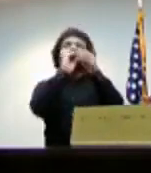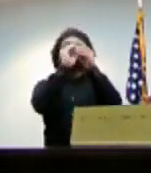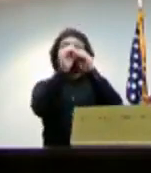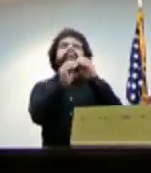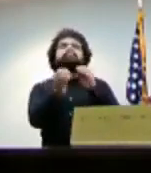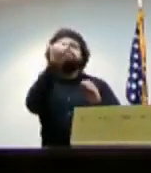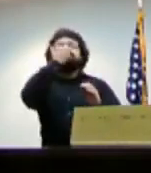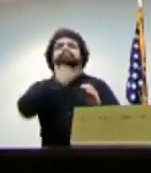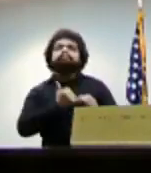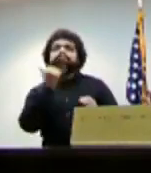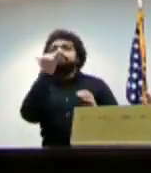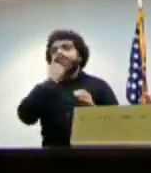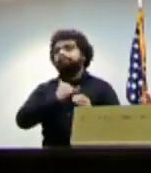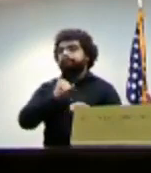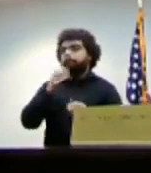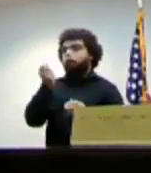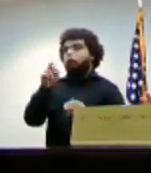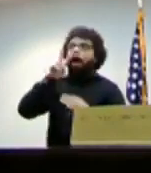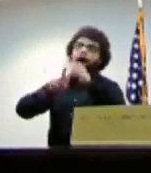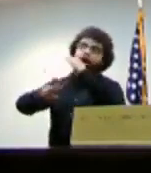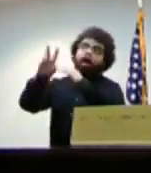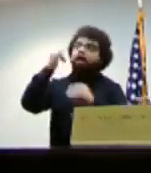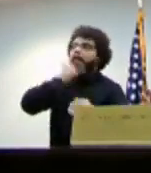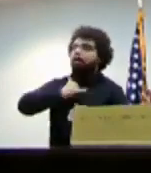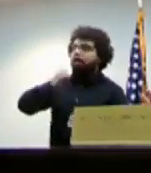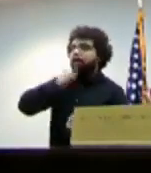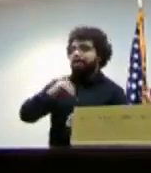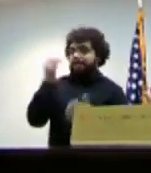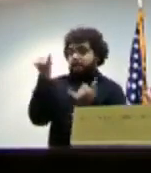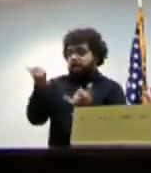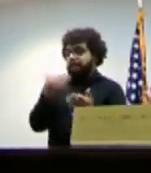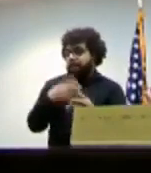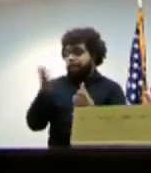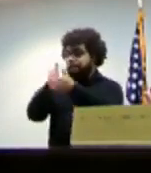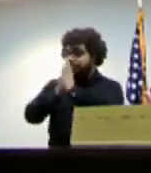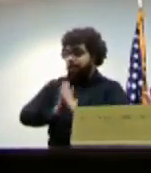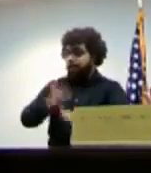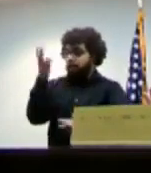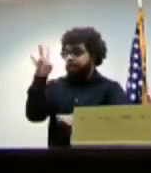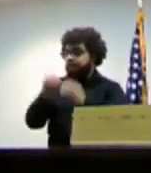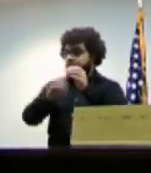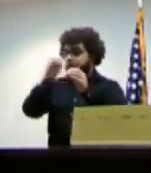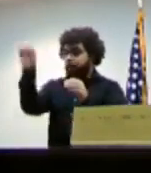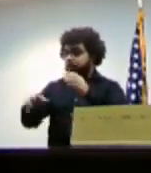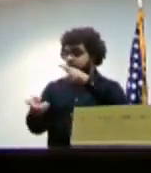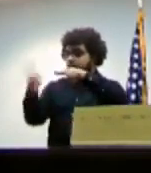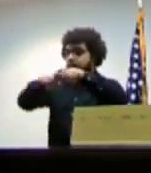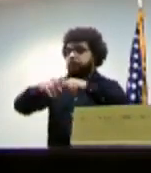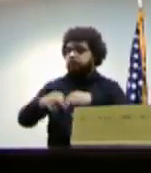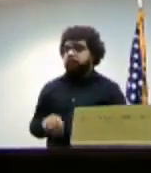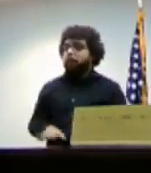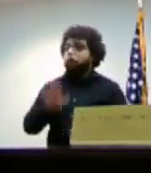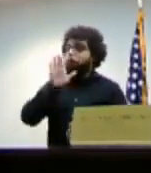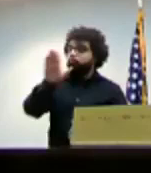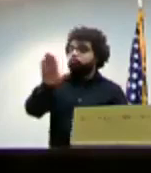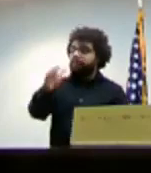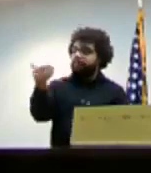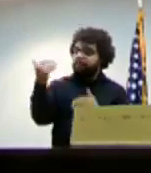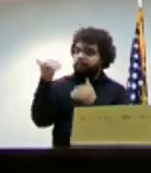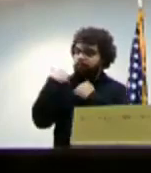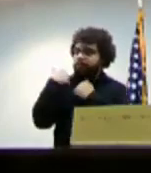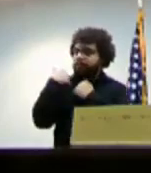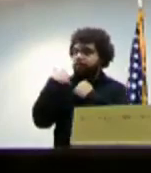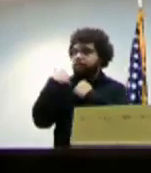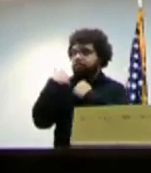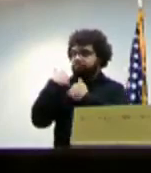hicieron, unas malas proyecciones, y está pidiendo un aumento de 17%. Usted es responsable de esa parte de